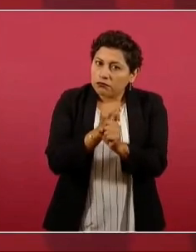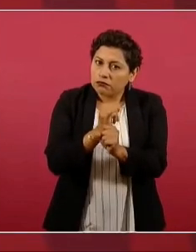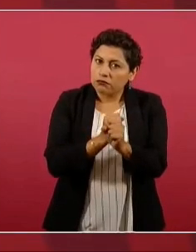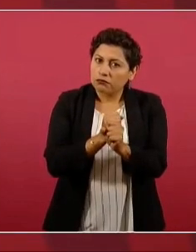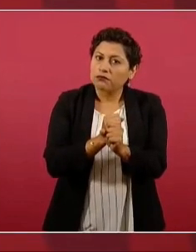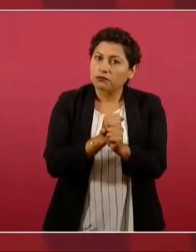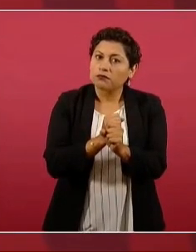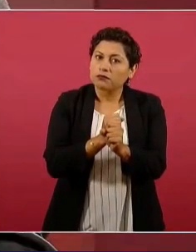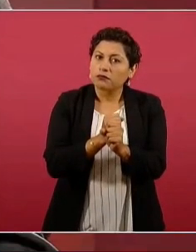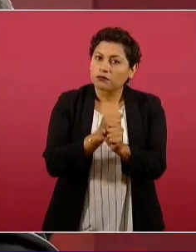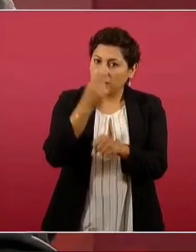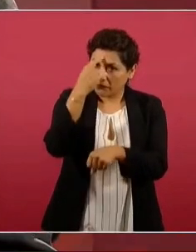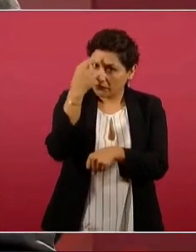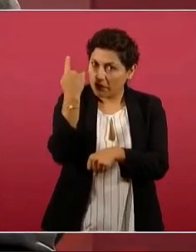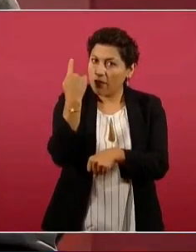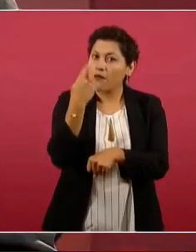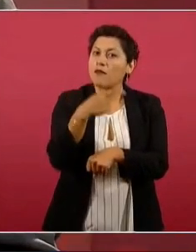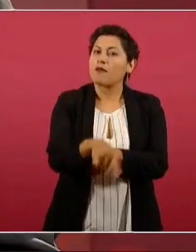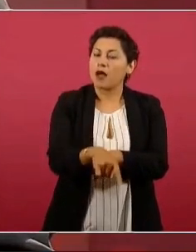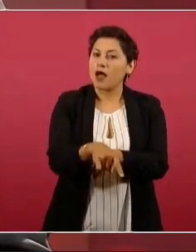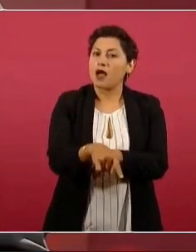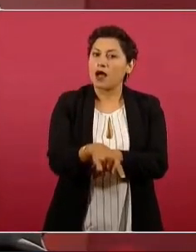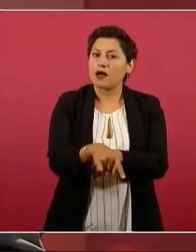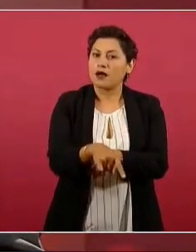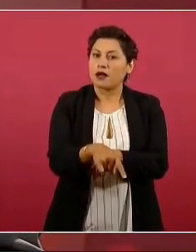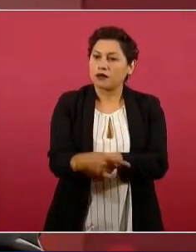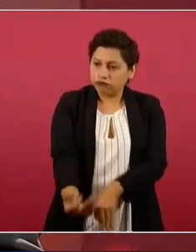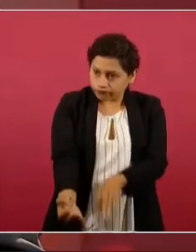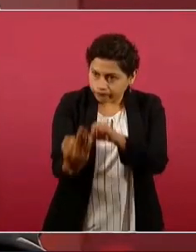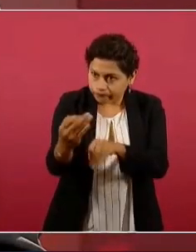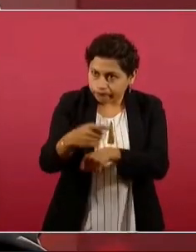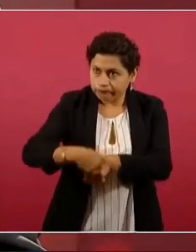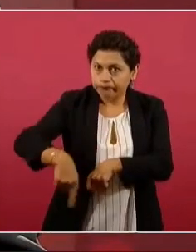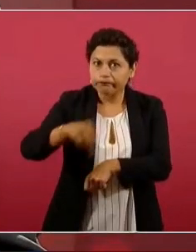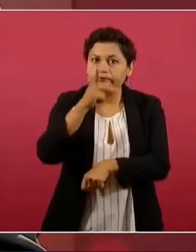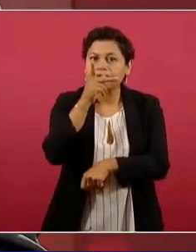a los familiares de los jóvenes desaparecidos.